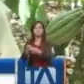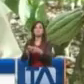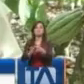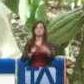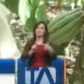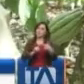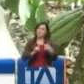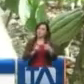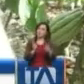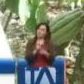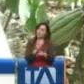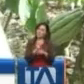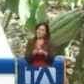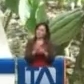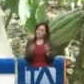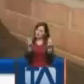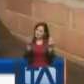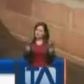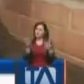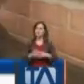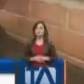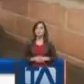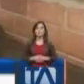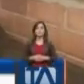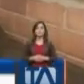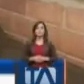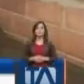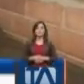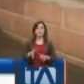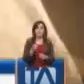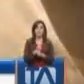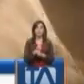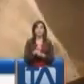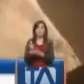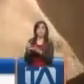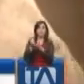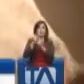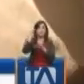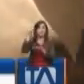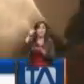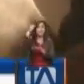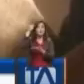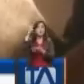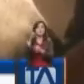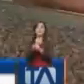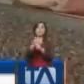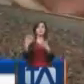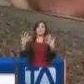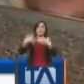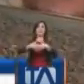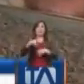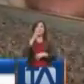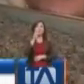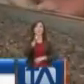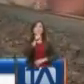tenemos que ir con productos de altísima calidad. Y para hacerlo dicen que necesitan de la ayuda del gobierno para realizar alianzas